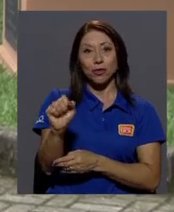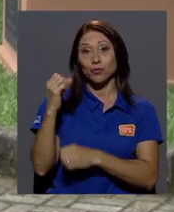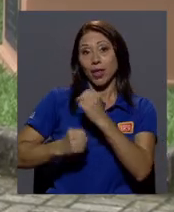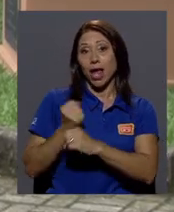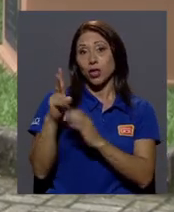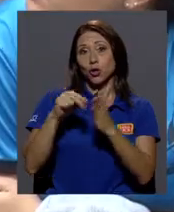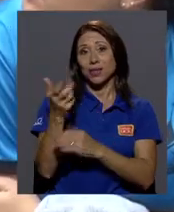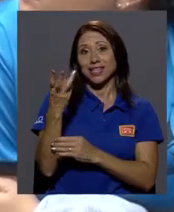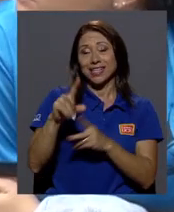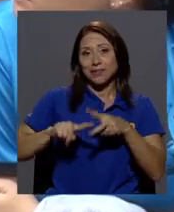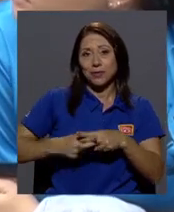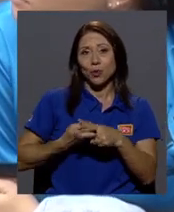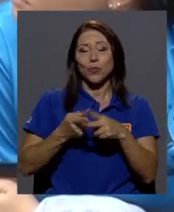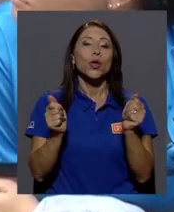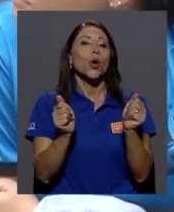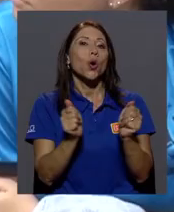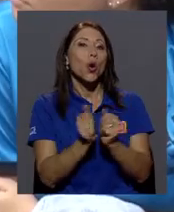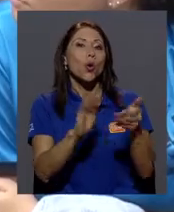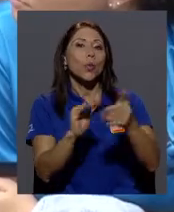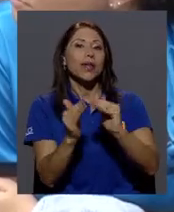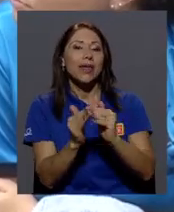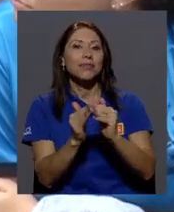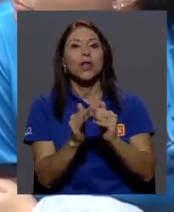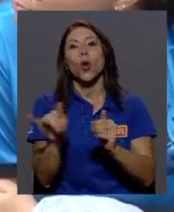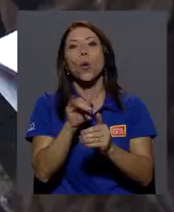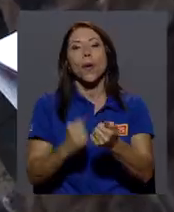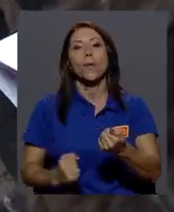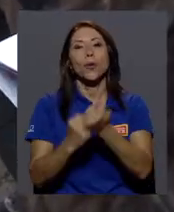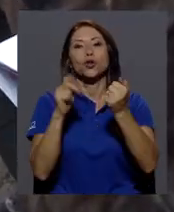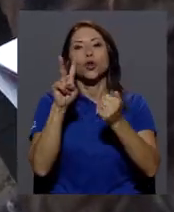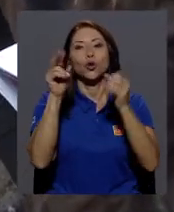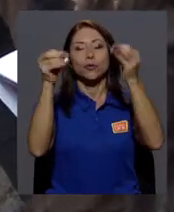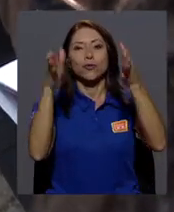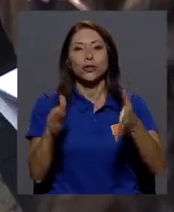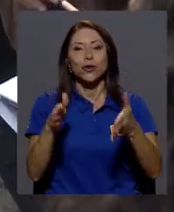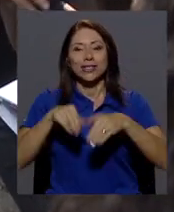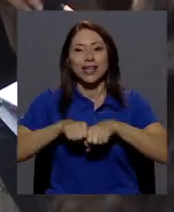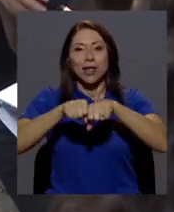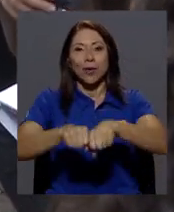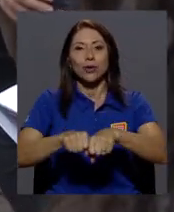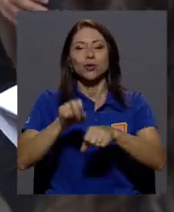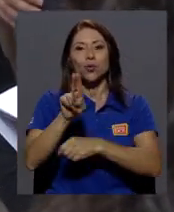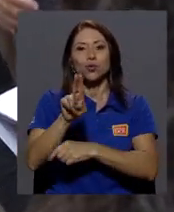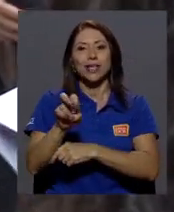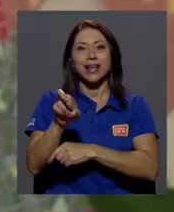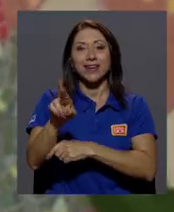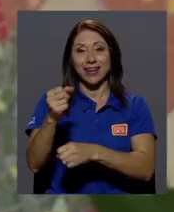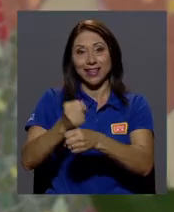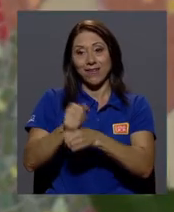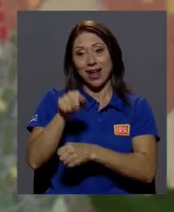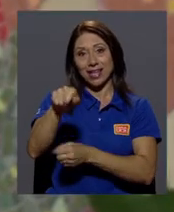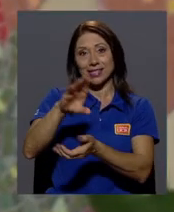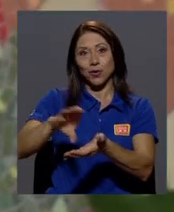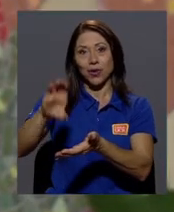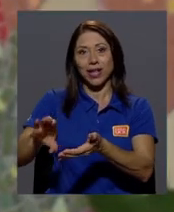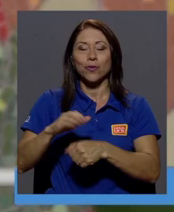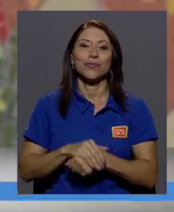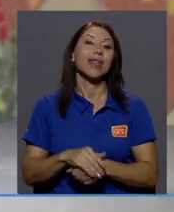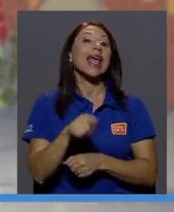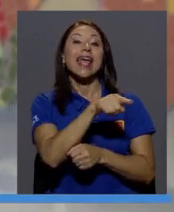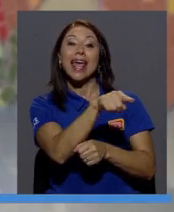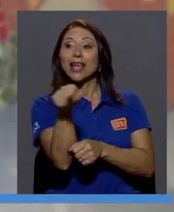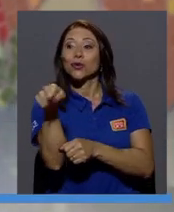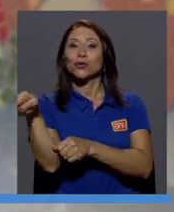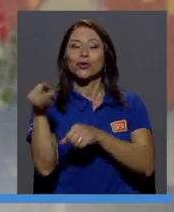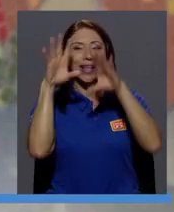servicio comunal con el apoyo de dos profesores graduados de la UCR que trabajan en el colegio. Básicamente es que ellos sean embajadores